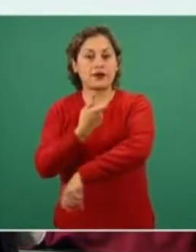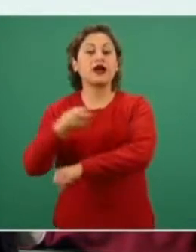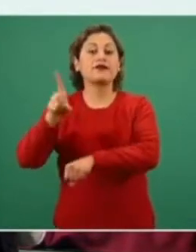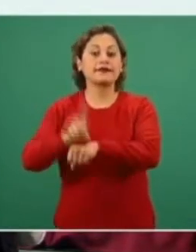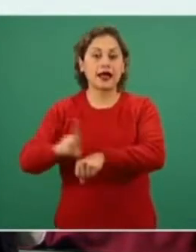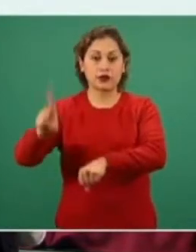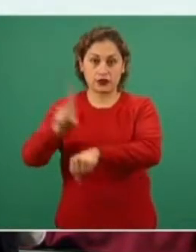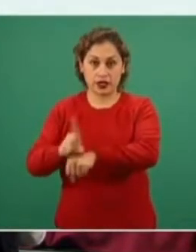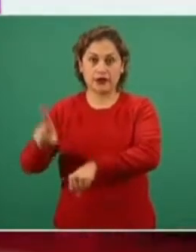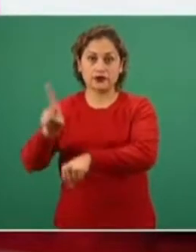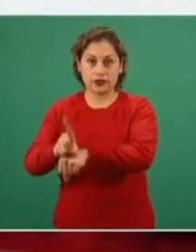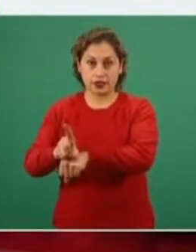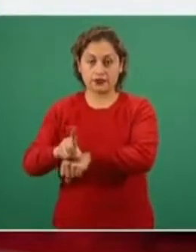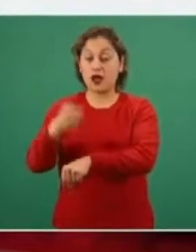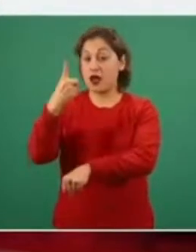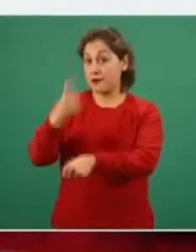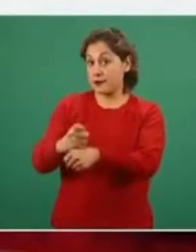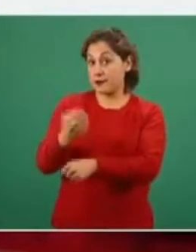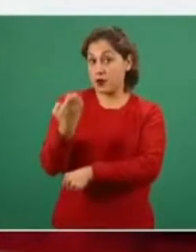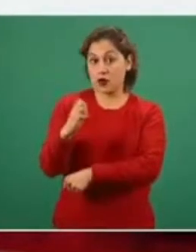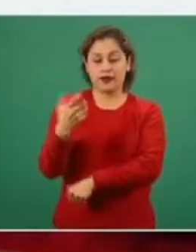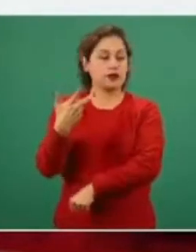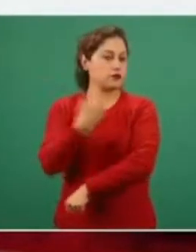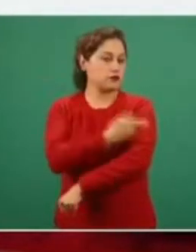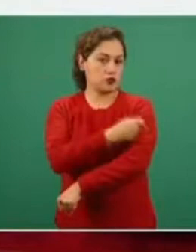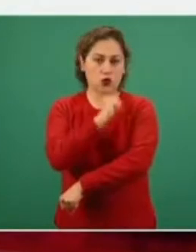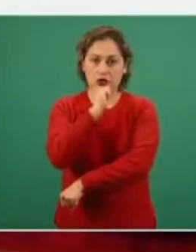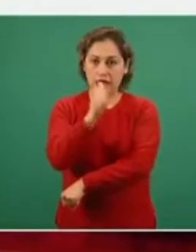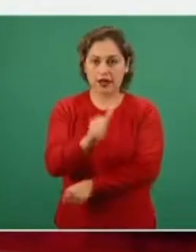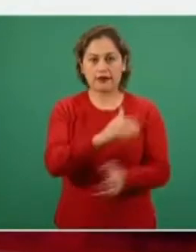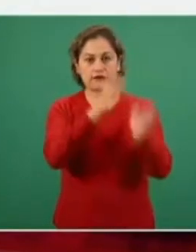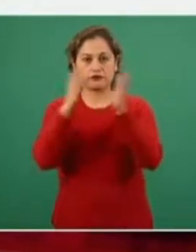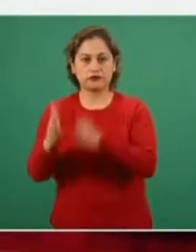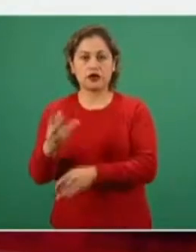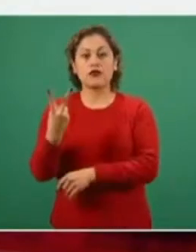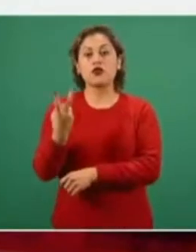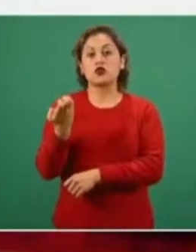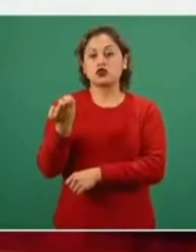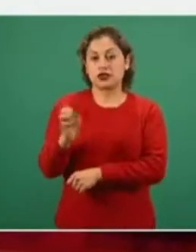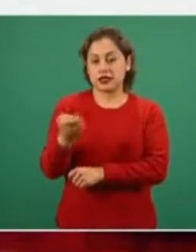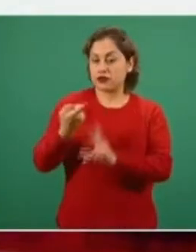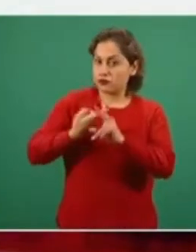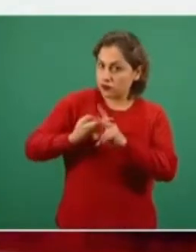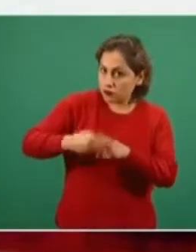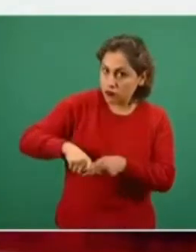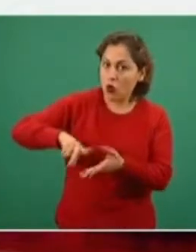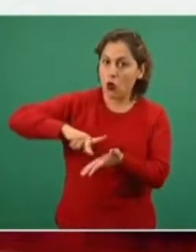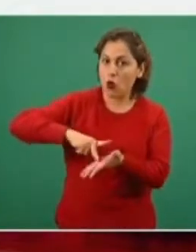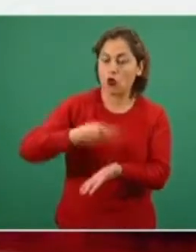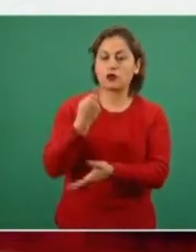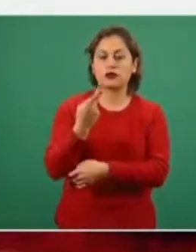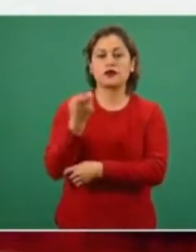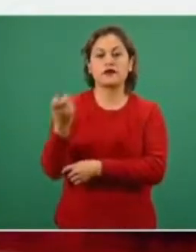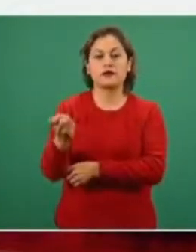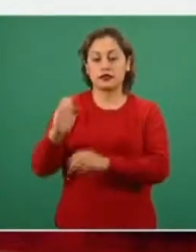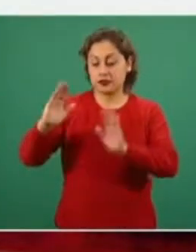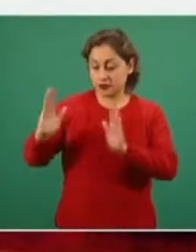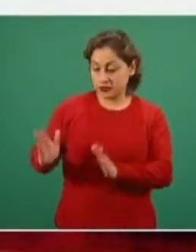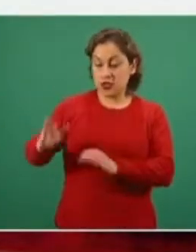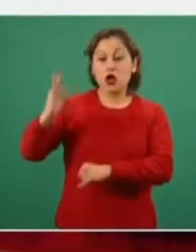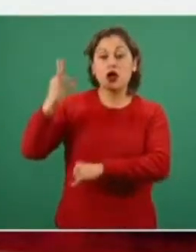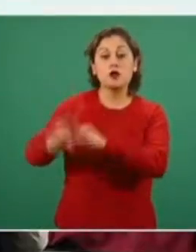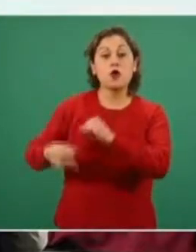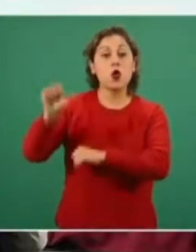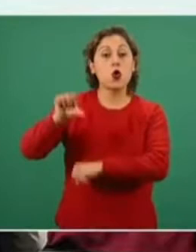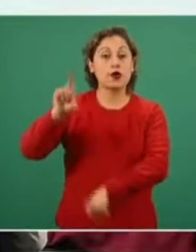El primero de enero no se vacunó y se reinició el 2 de enero y tenemos el último corte al día de hoy. Acuérdense